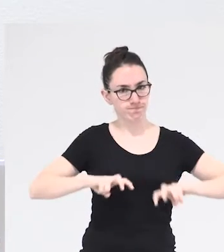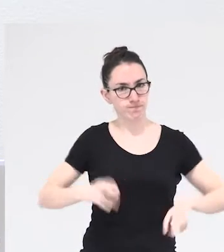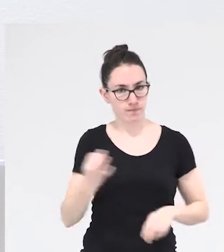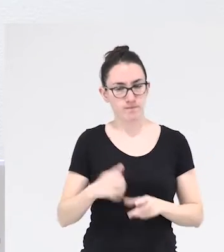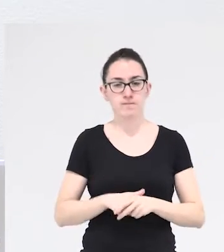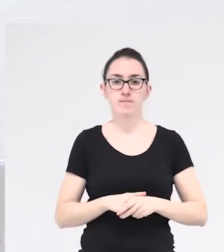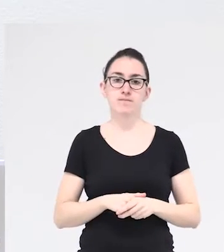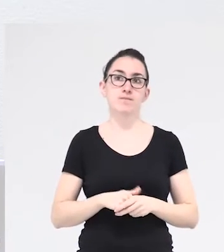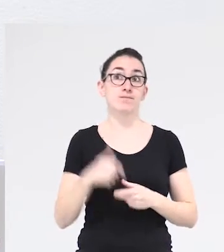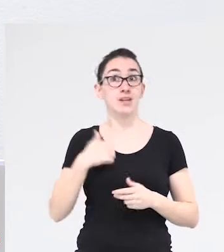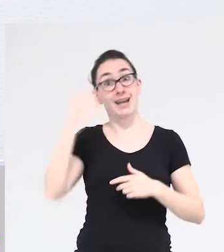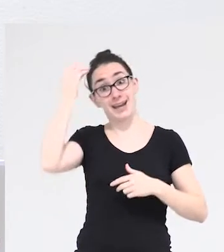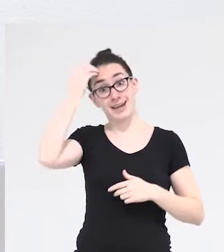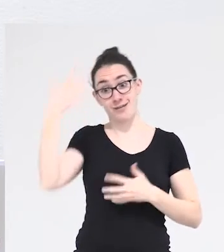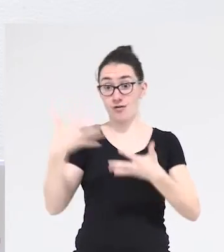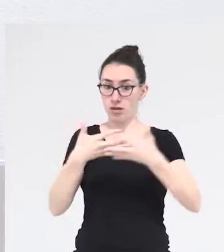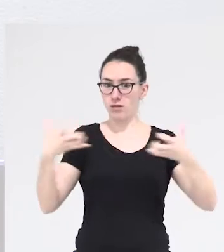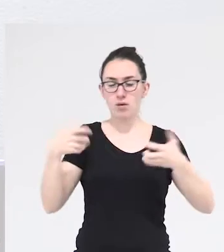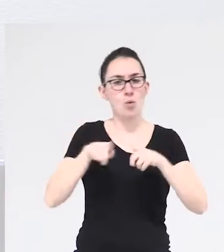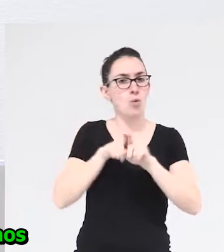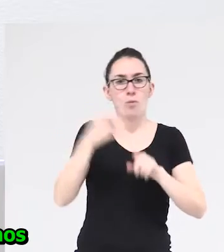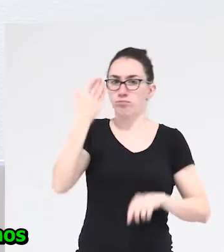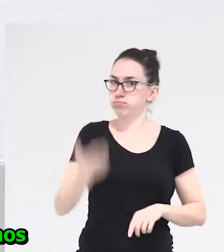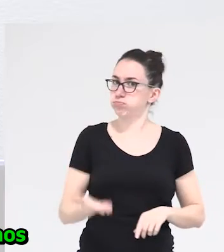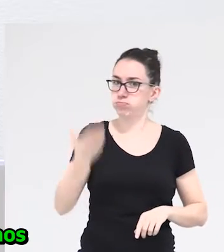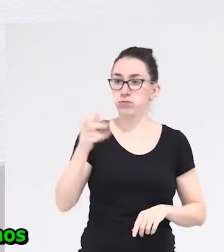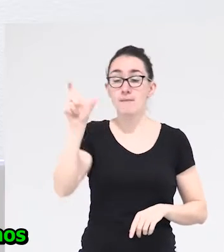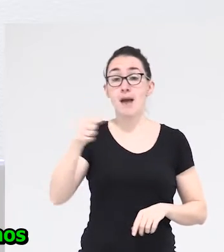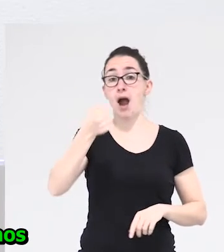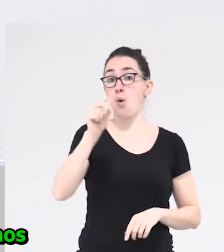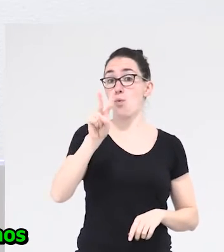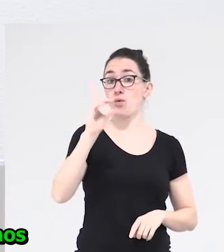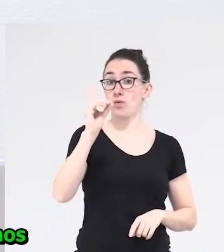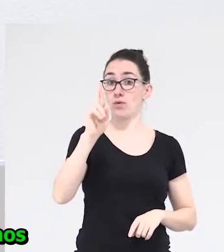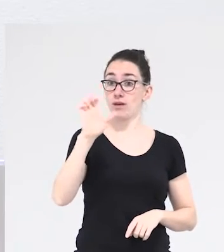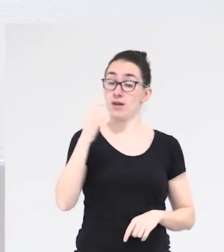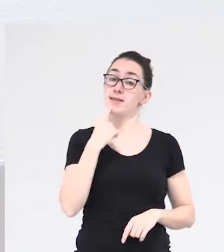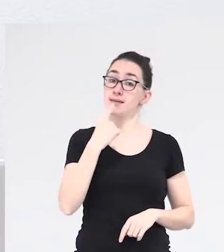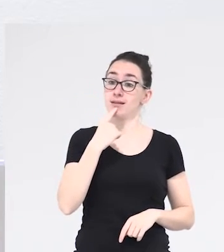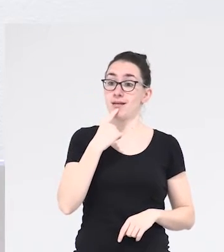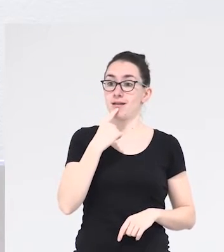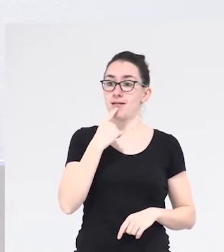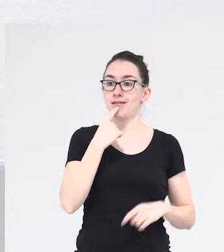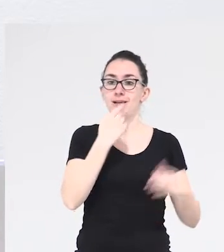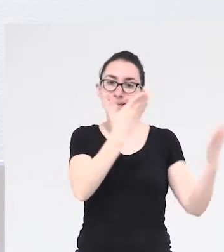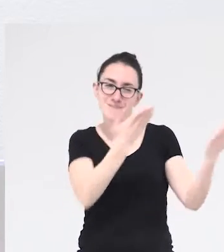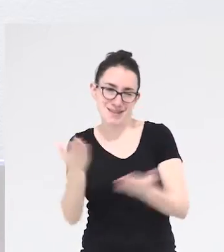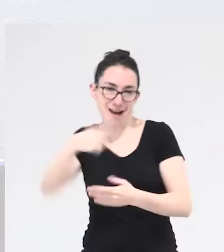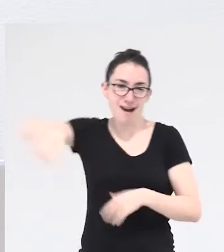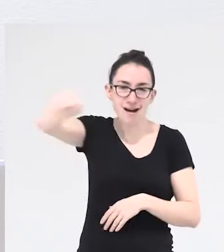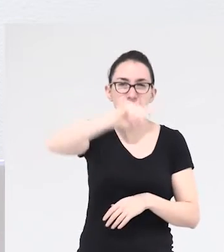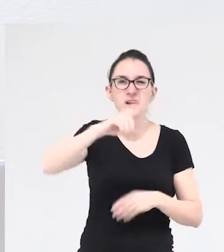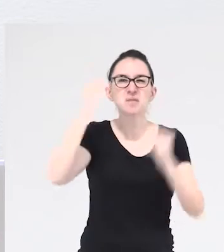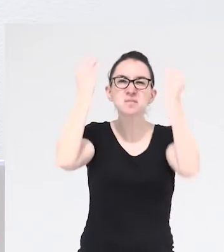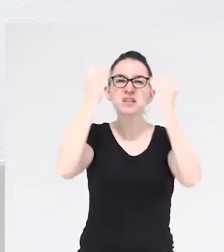cita a mí se me vuelve fundamental, ¿no? Audre Lorde lo que hace es invitarnos a que pensemos qué significa el